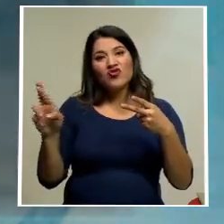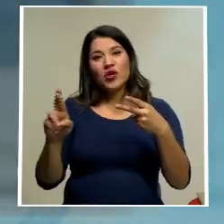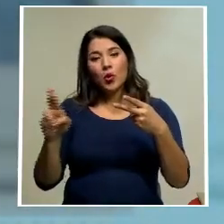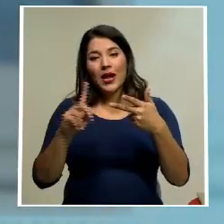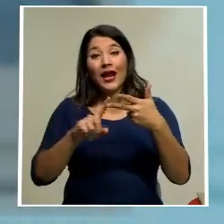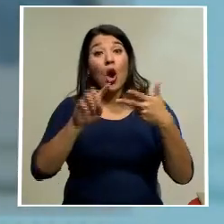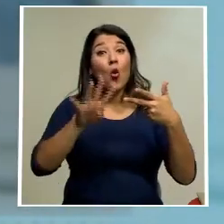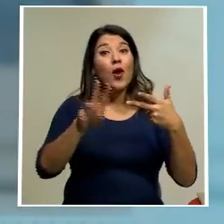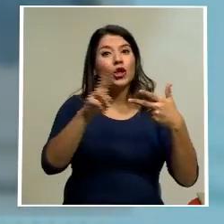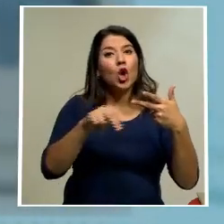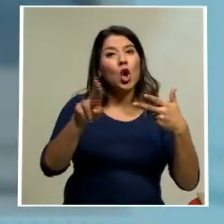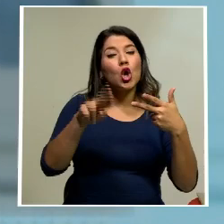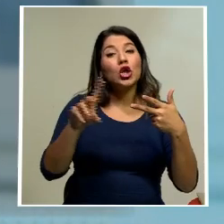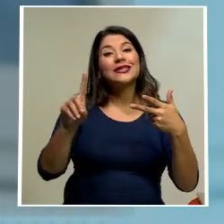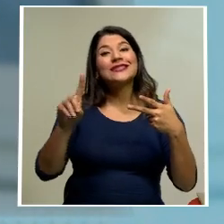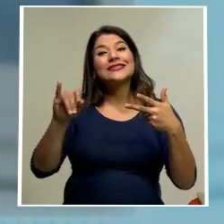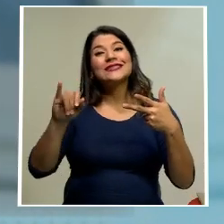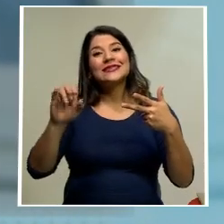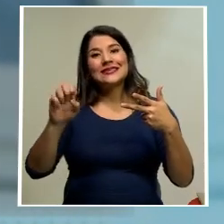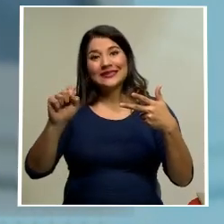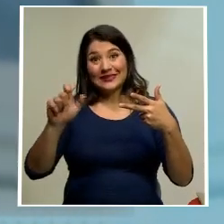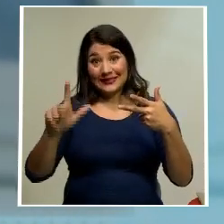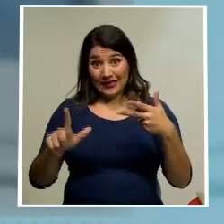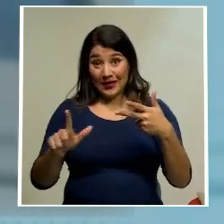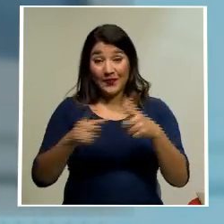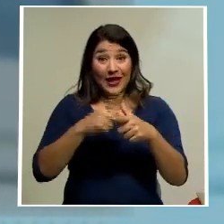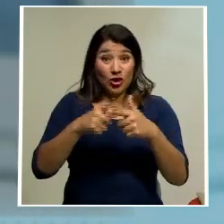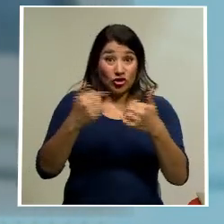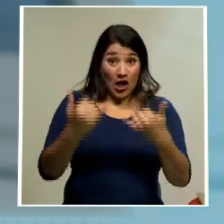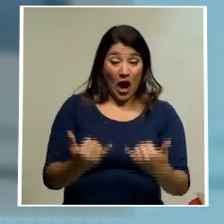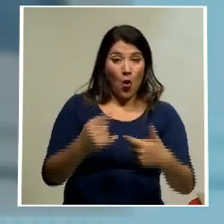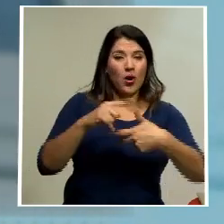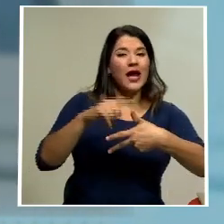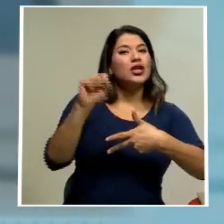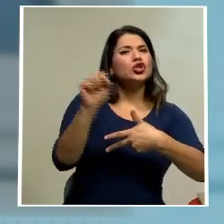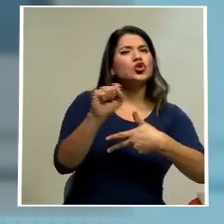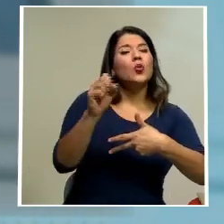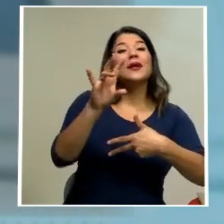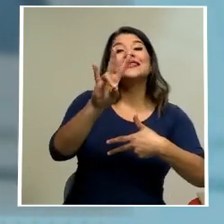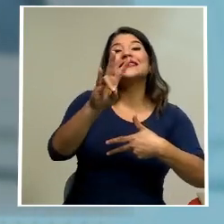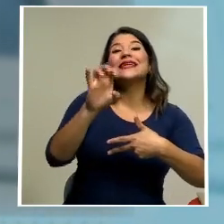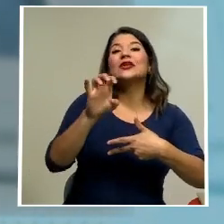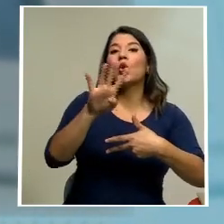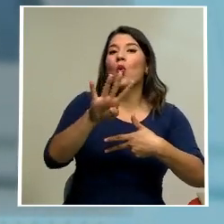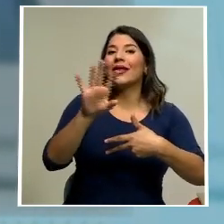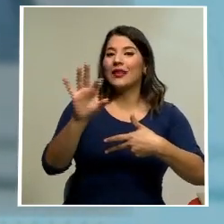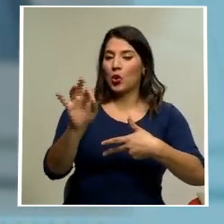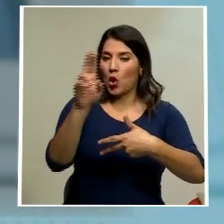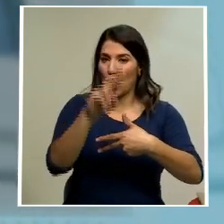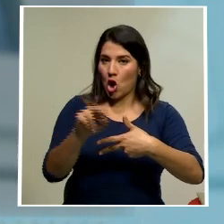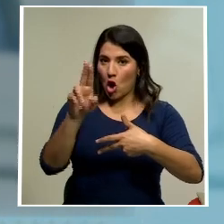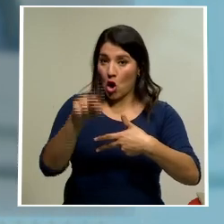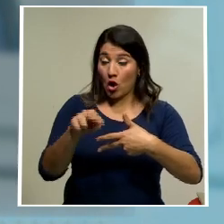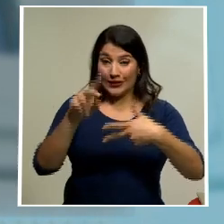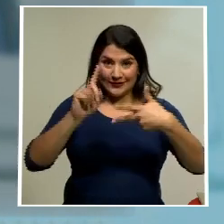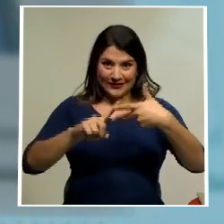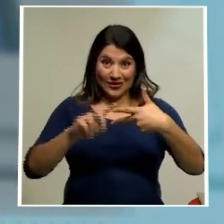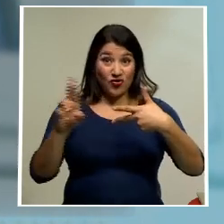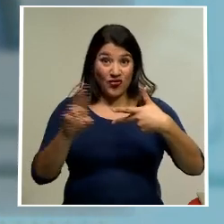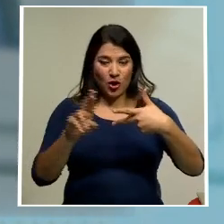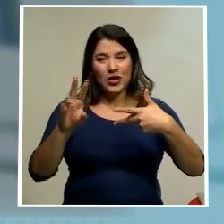diésel. De esta manera, al día de hoy, el litro de la gasolina súper es de 749 colones, la